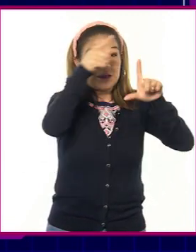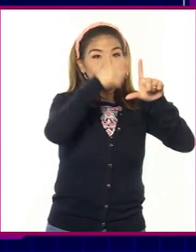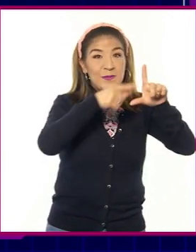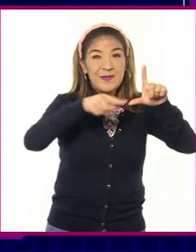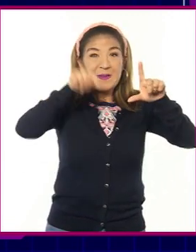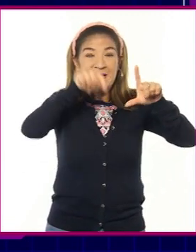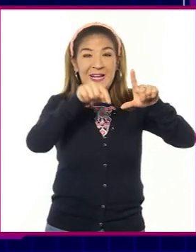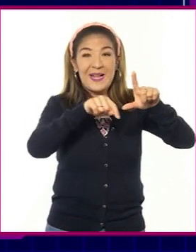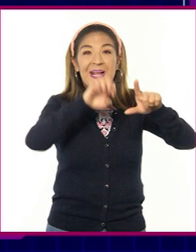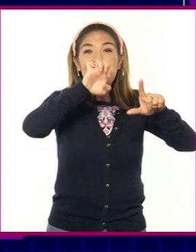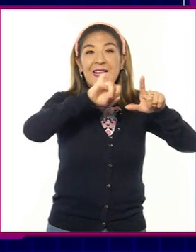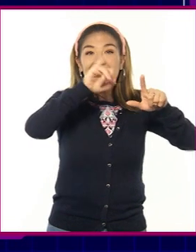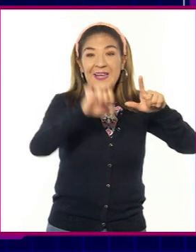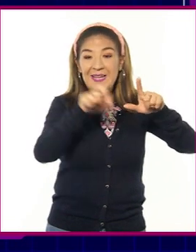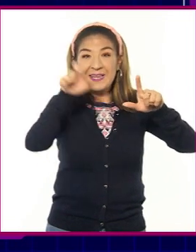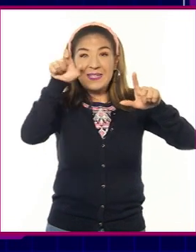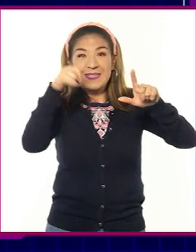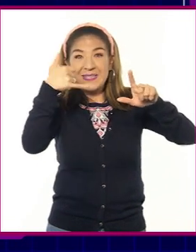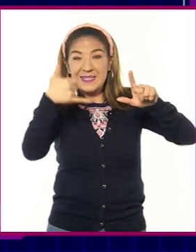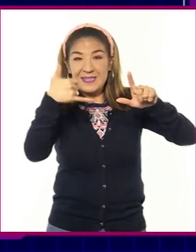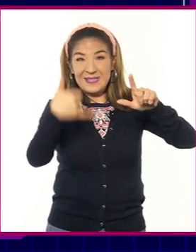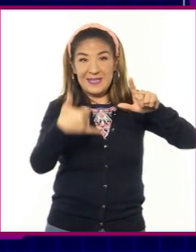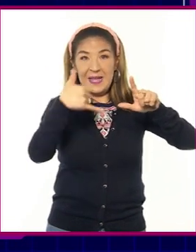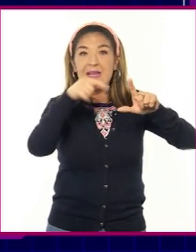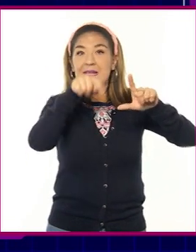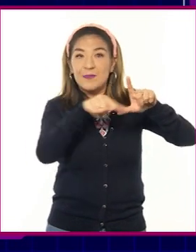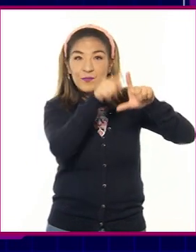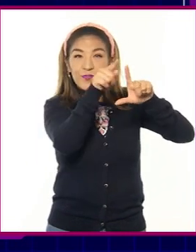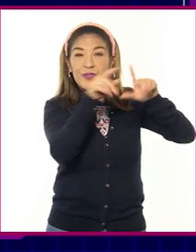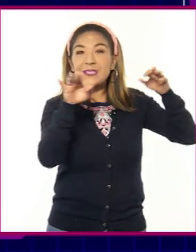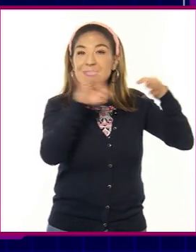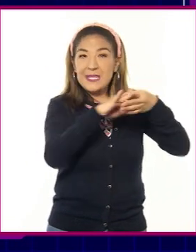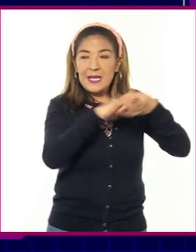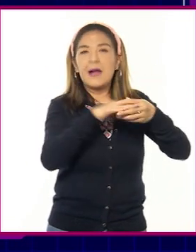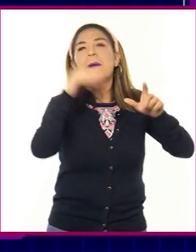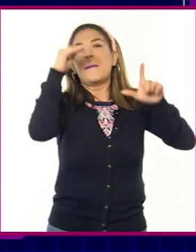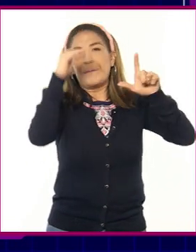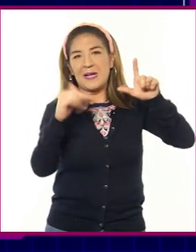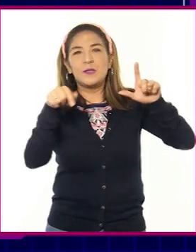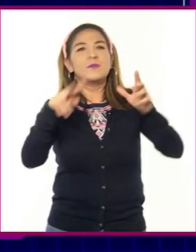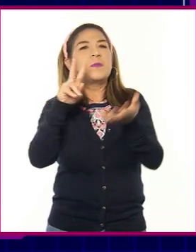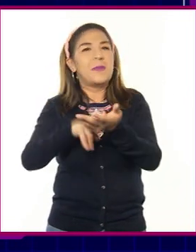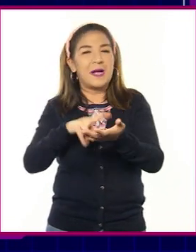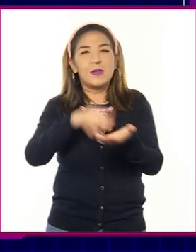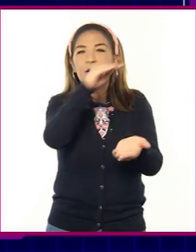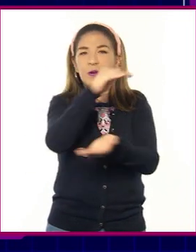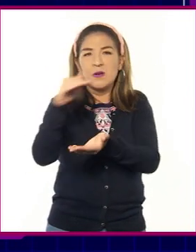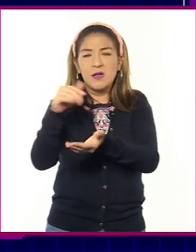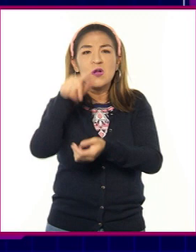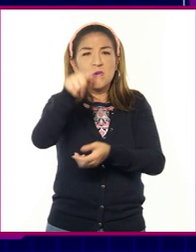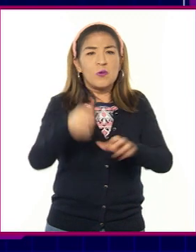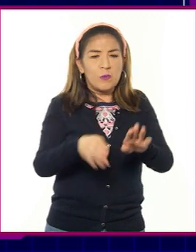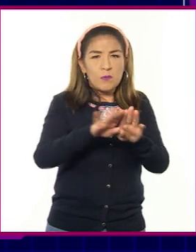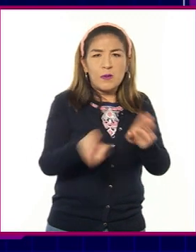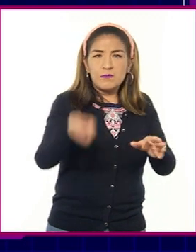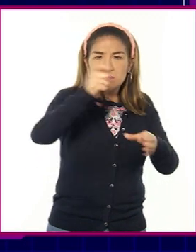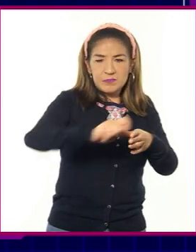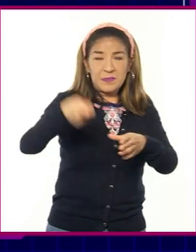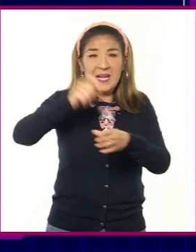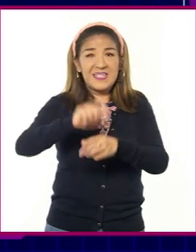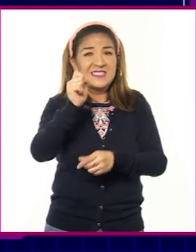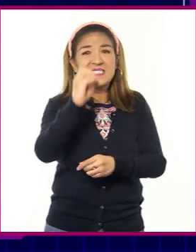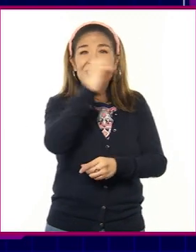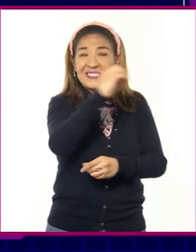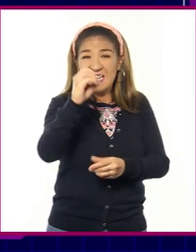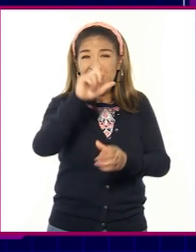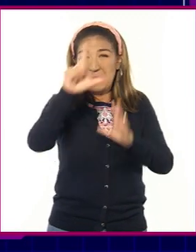Y, los valores de X serán menores. Pero, ¿tiene sentido envasar pintura en recipientes de capacidad 0